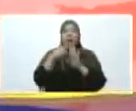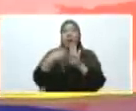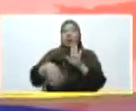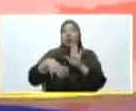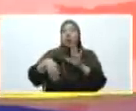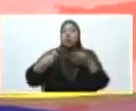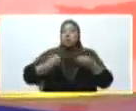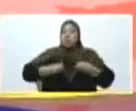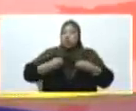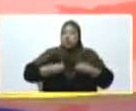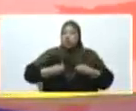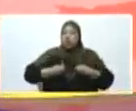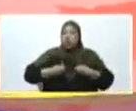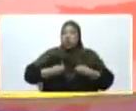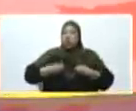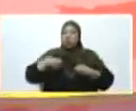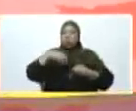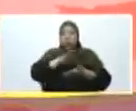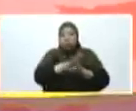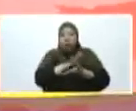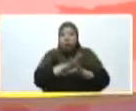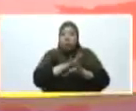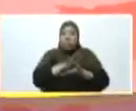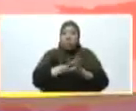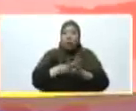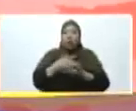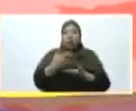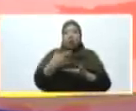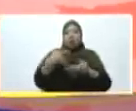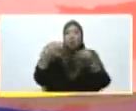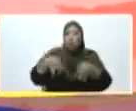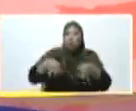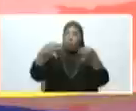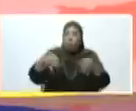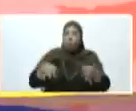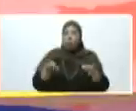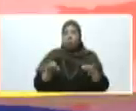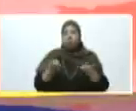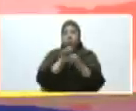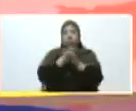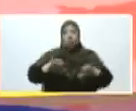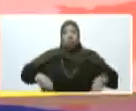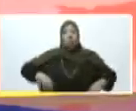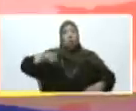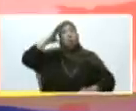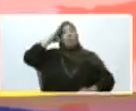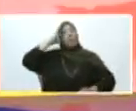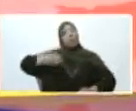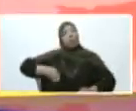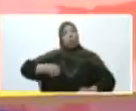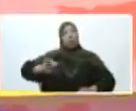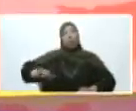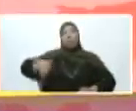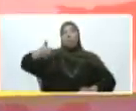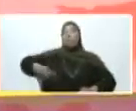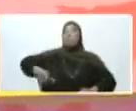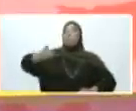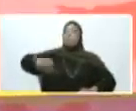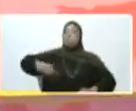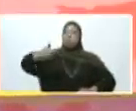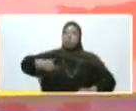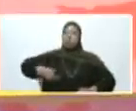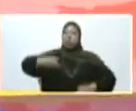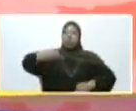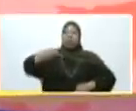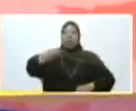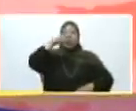seguridad, a la tranquilidad, a la paz. La Guardia Nacional Bolivariana tiene que ser la mayor garantía de la